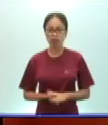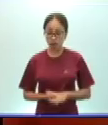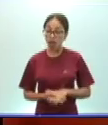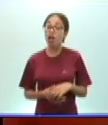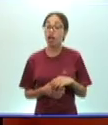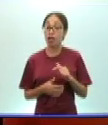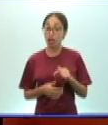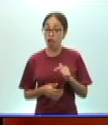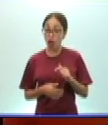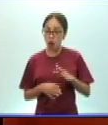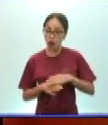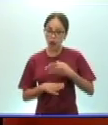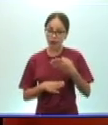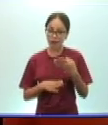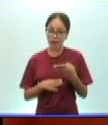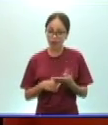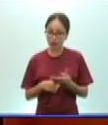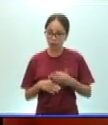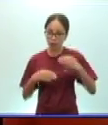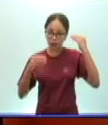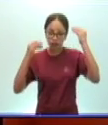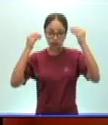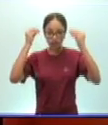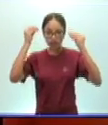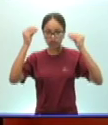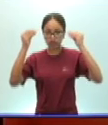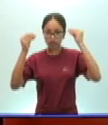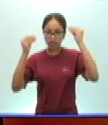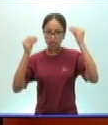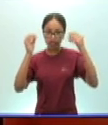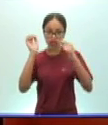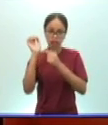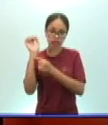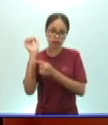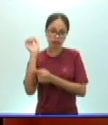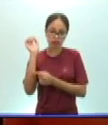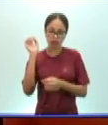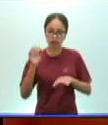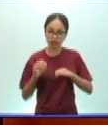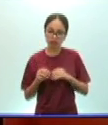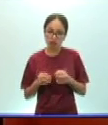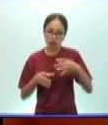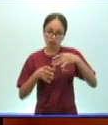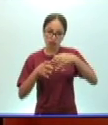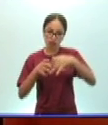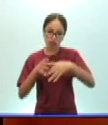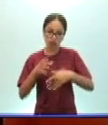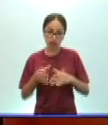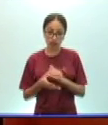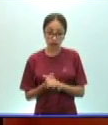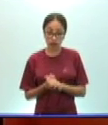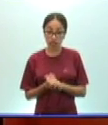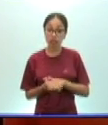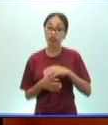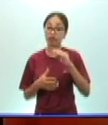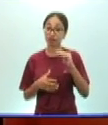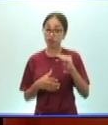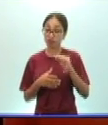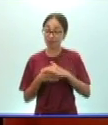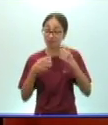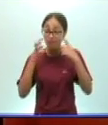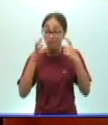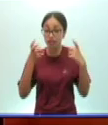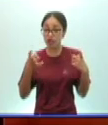Entonces, después de haber analizado los aspectos relacionados con la filtración, quiero insistir una vez más que es muy